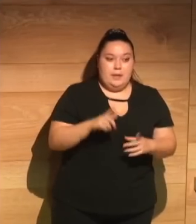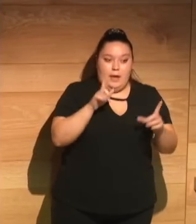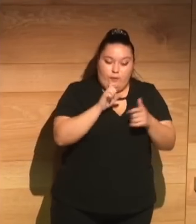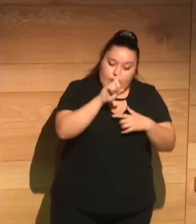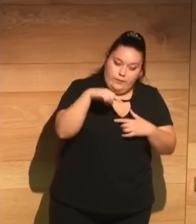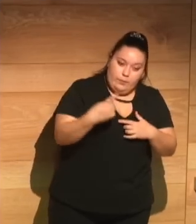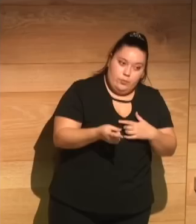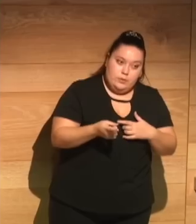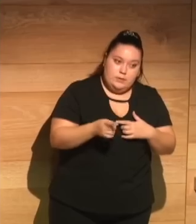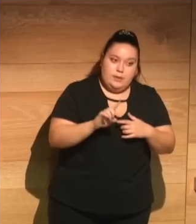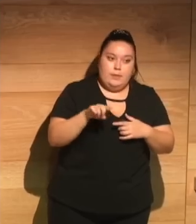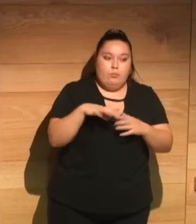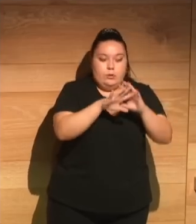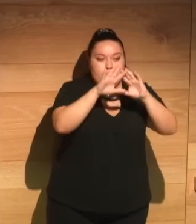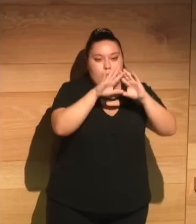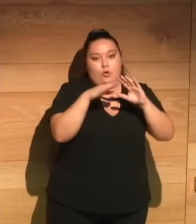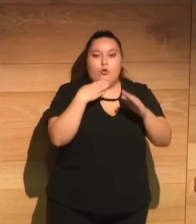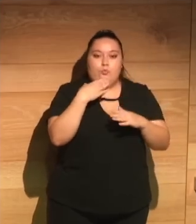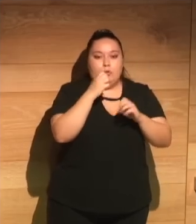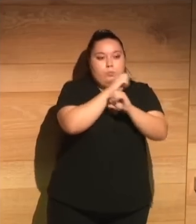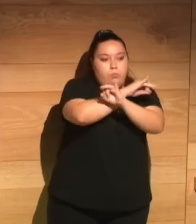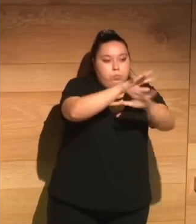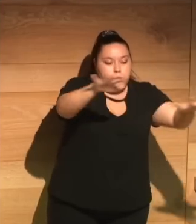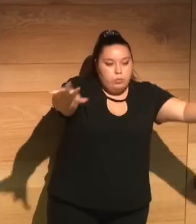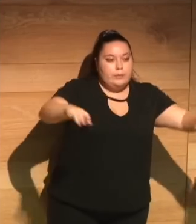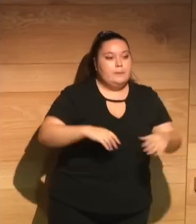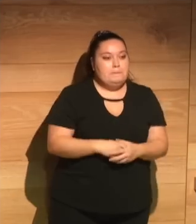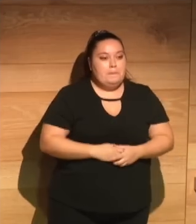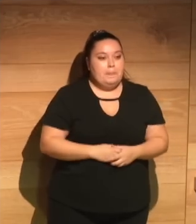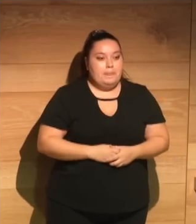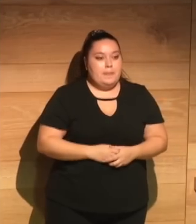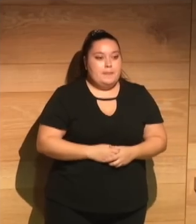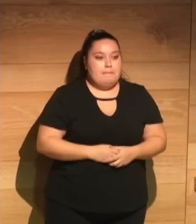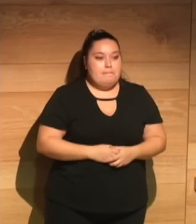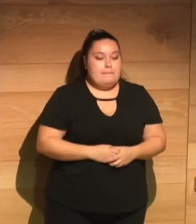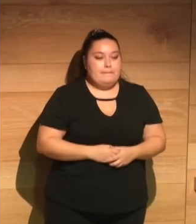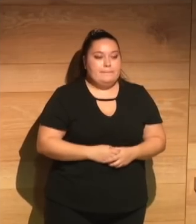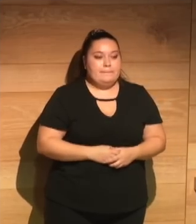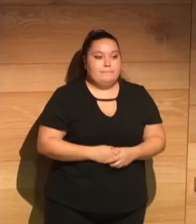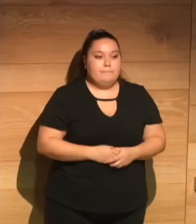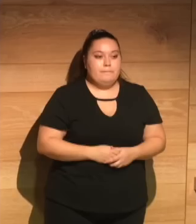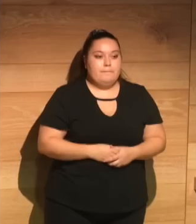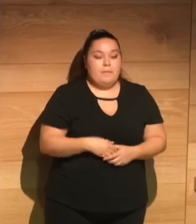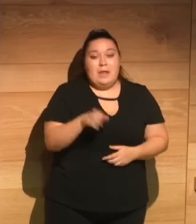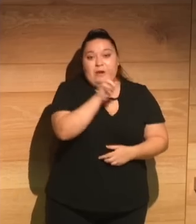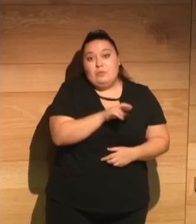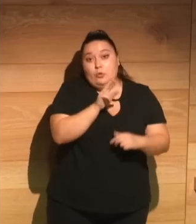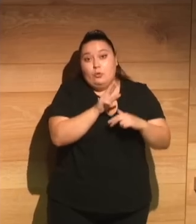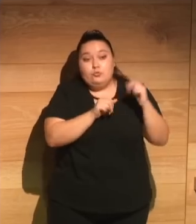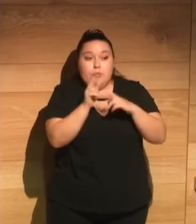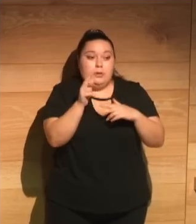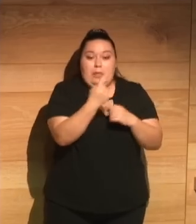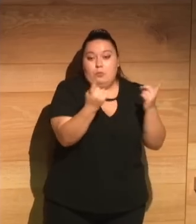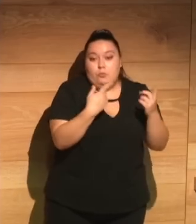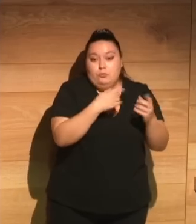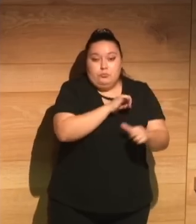y cuando esto se universaliza, se populariza como todo, que es cuando se puede construir en repetido y pequeñito, para que cada uno tenga lo